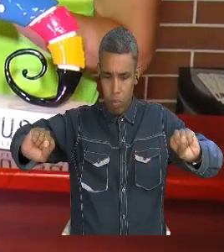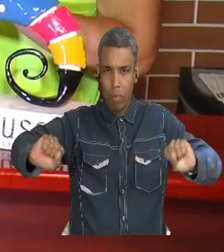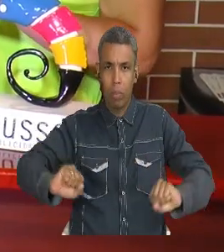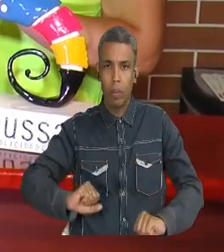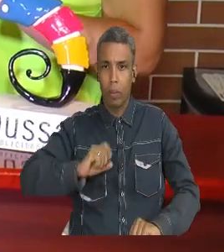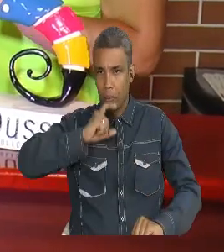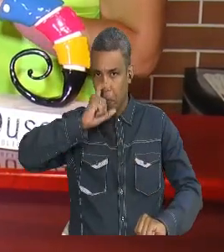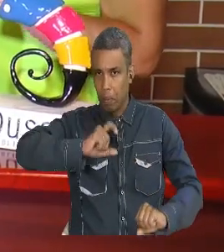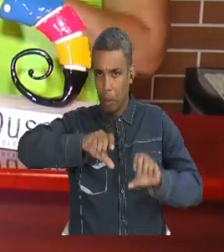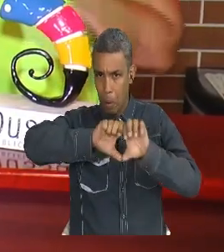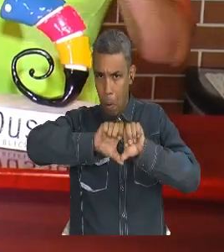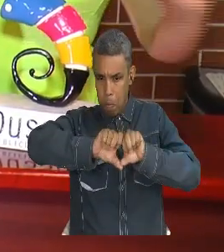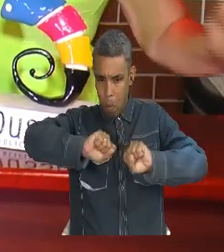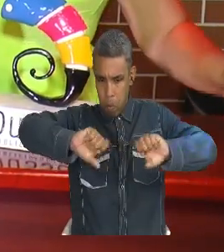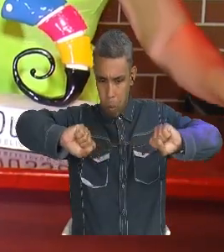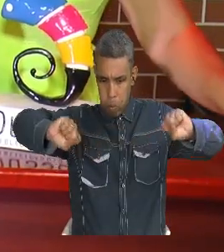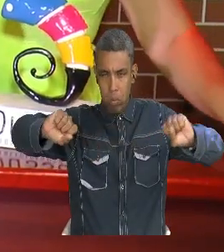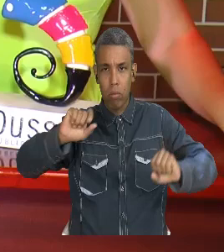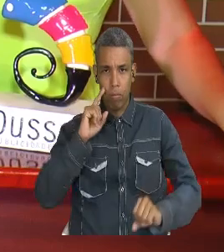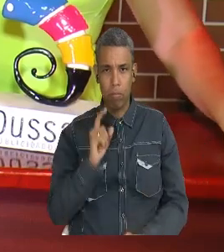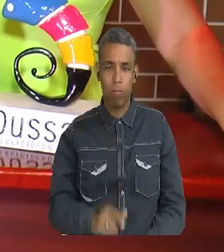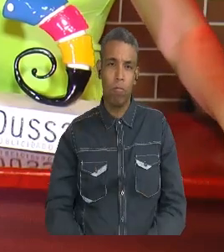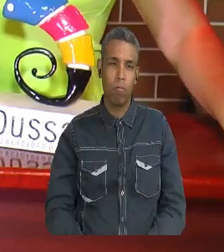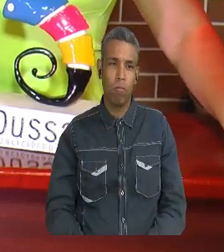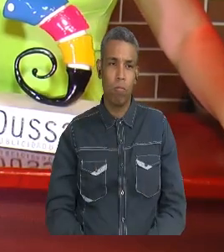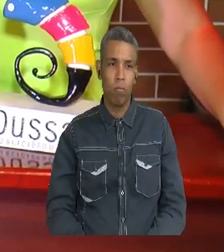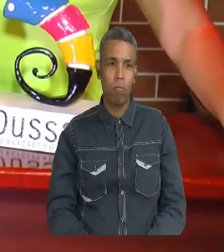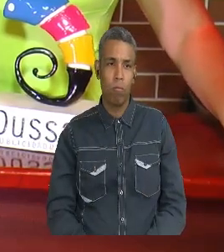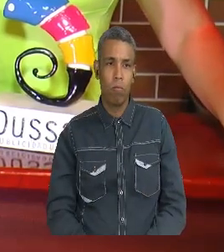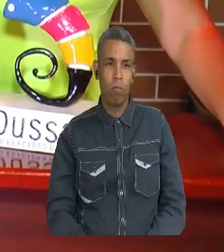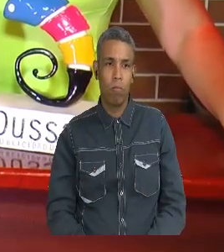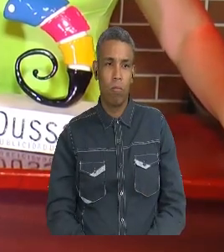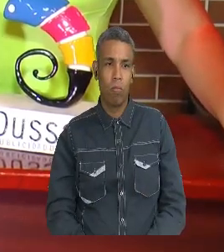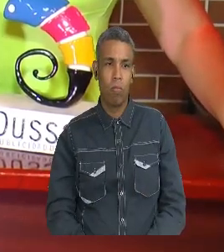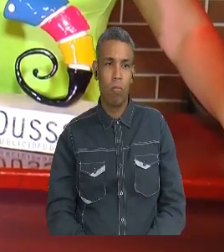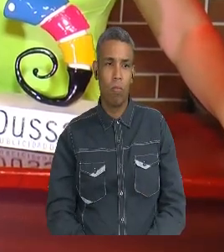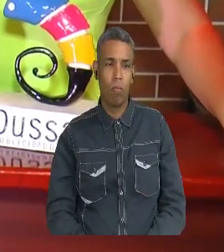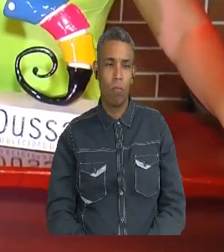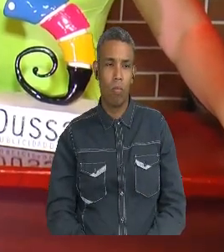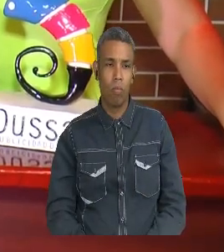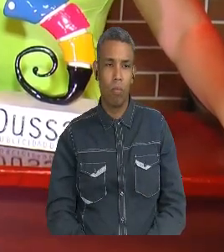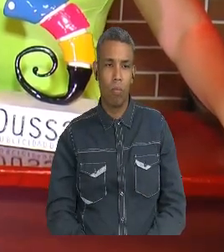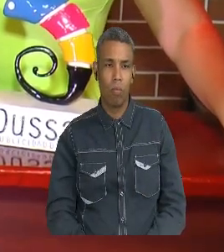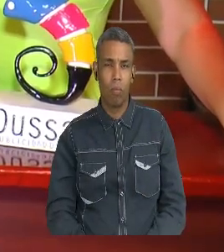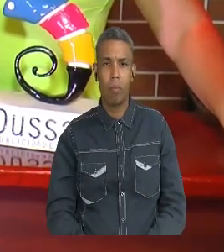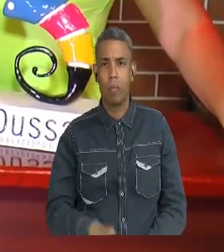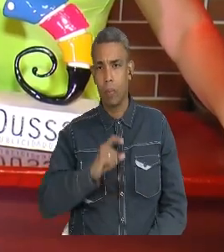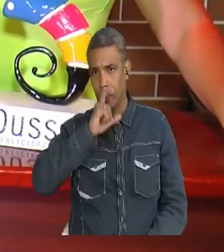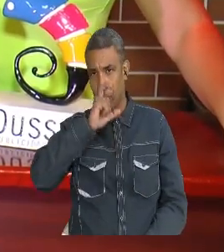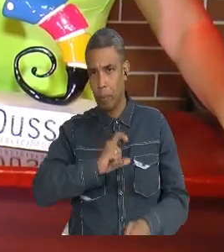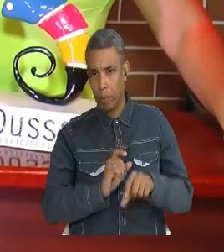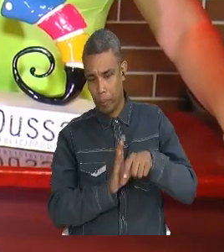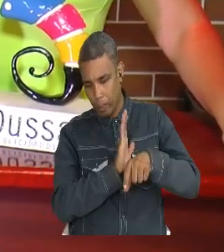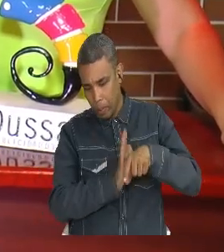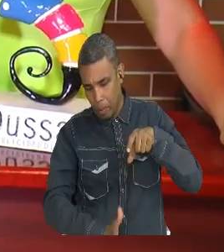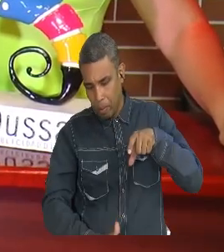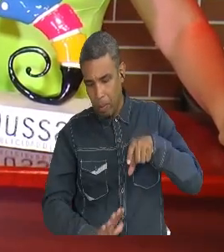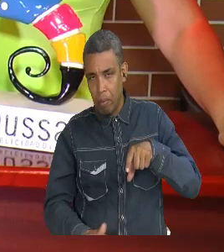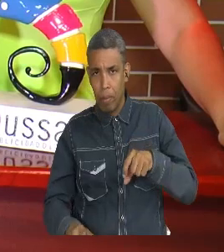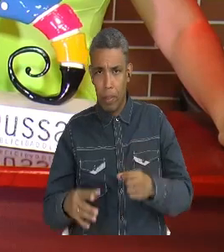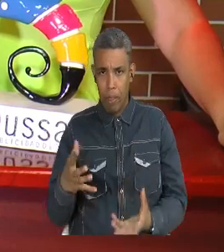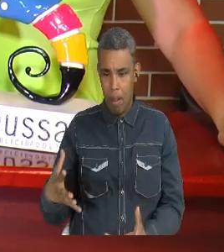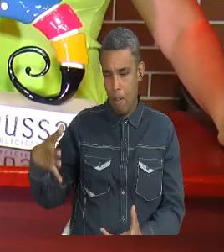especial de nuestra hamburguesa bombonera. Sí, el toque del chorizo, nuestro jamón y listo, cerramos.